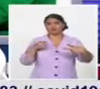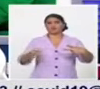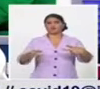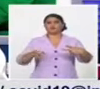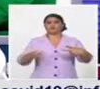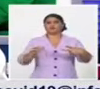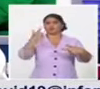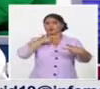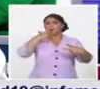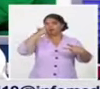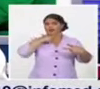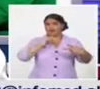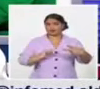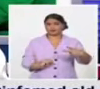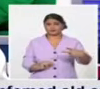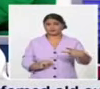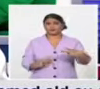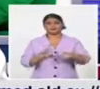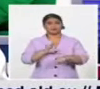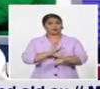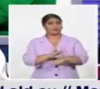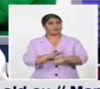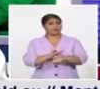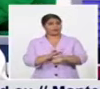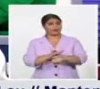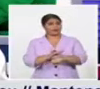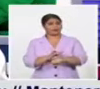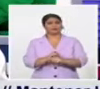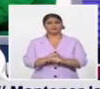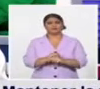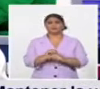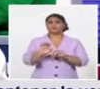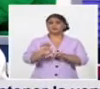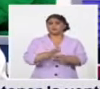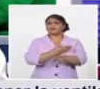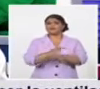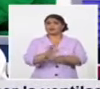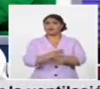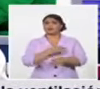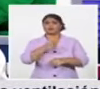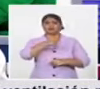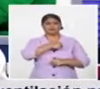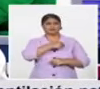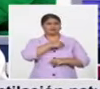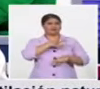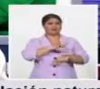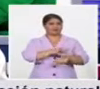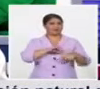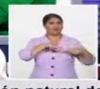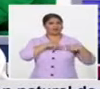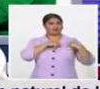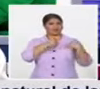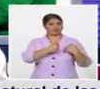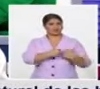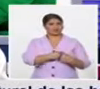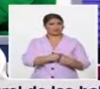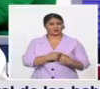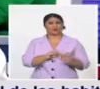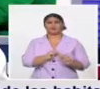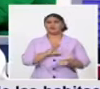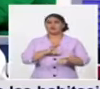con antecedentes de hipertensión arterial, cardiopatía isquémica, una artritis gotosa, y